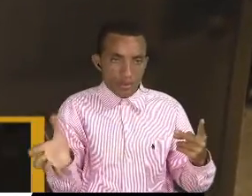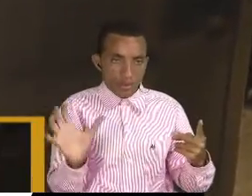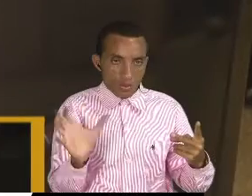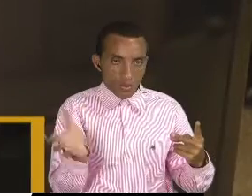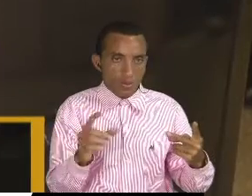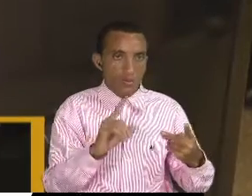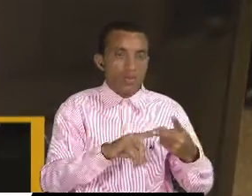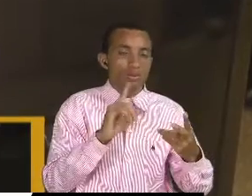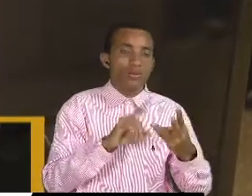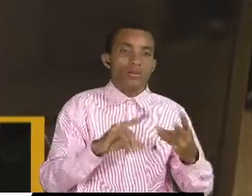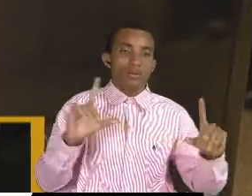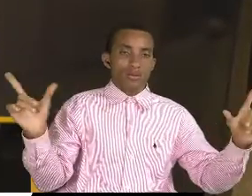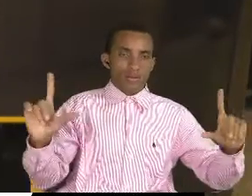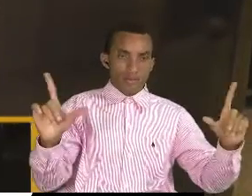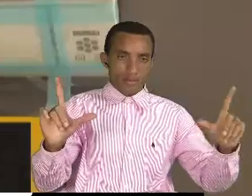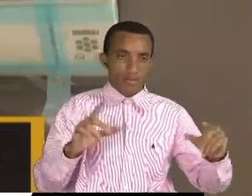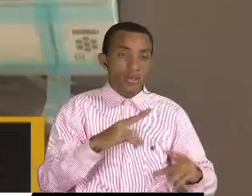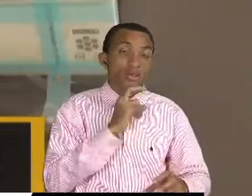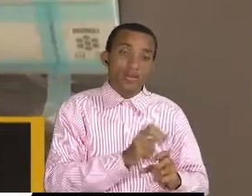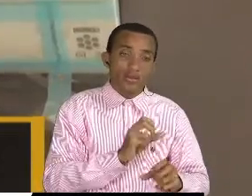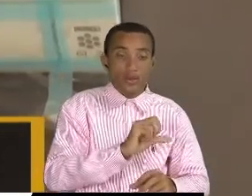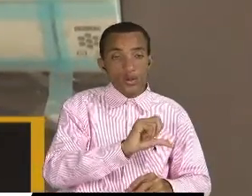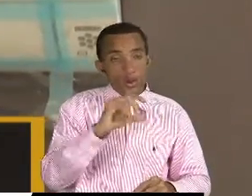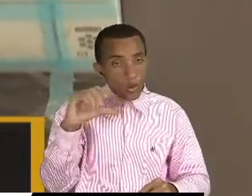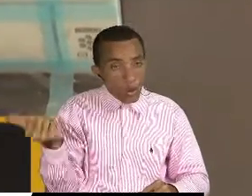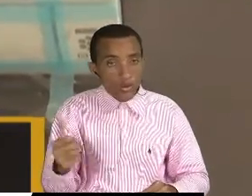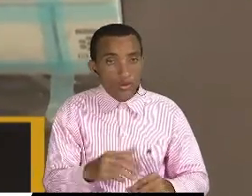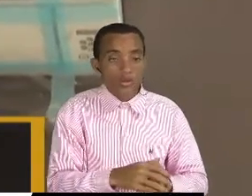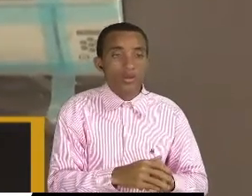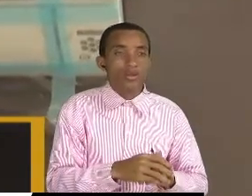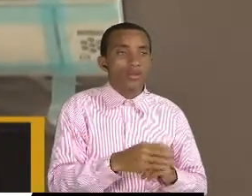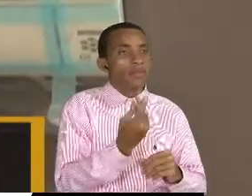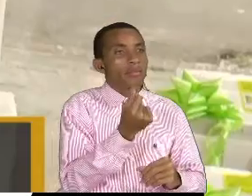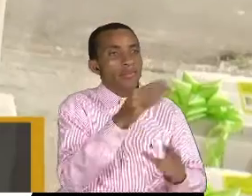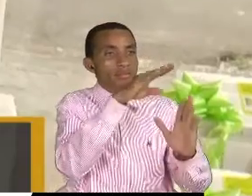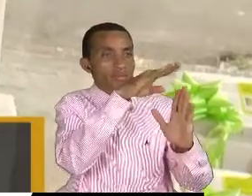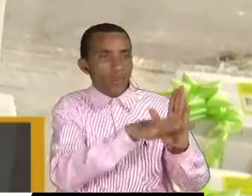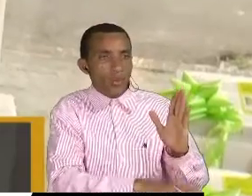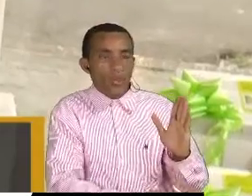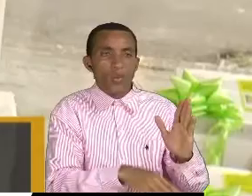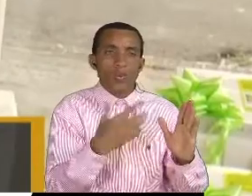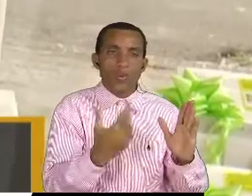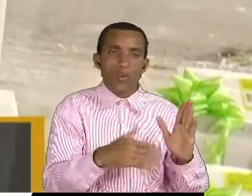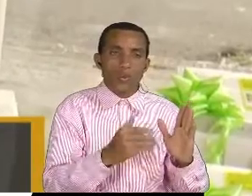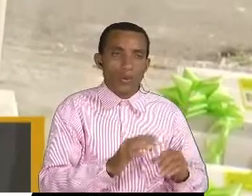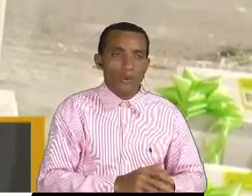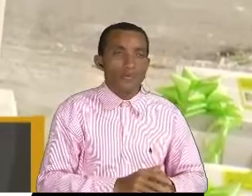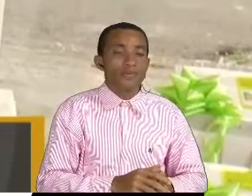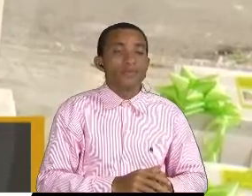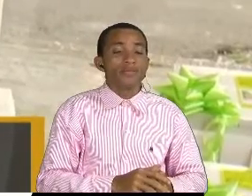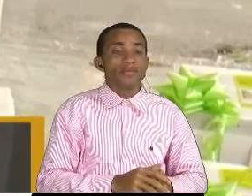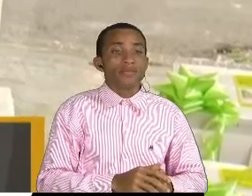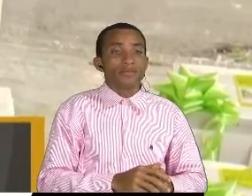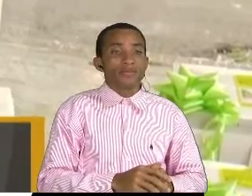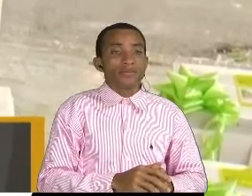que como digo yo, difícil de que se vuelvan a repetir. ¿Podemos comparar esos precios que estaban y los que tiene la promoción? Sí, claro, por